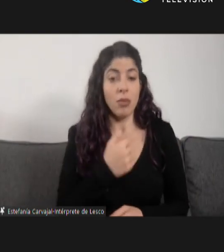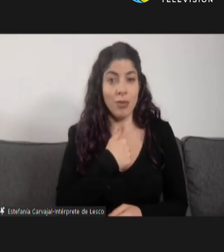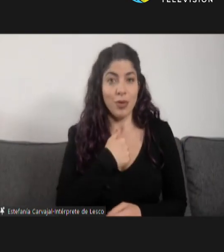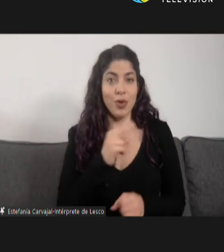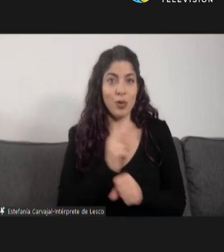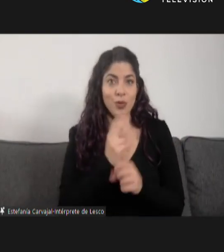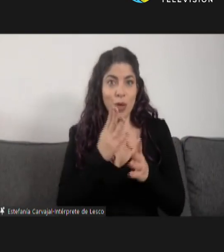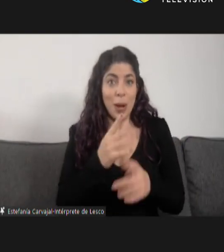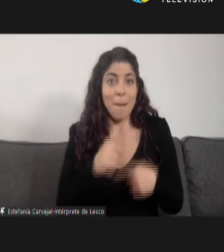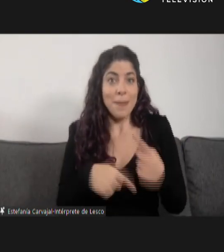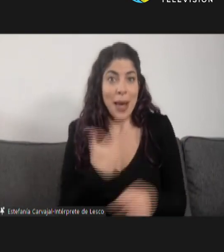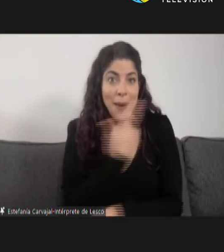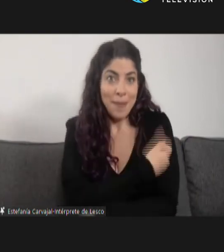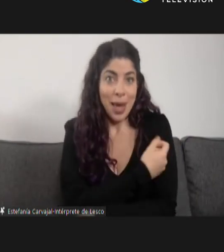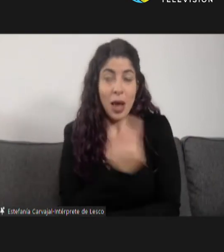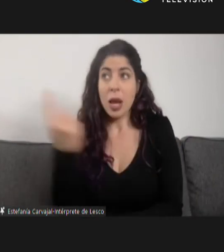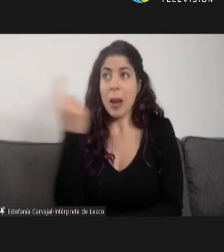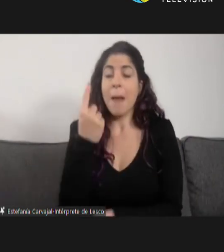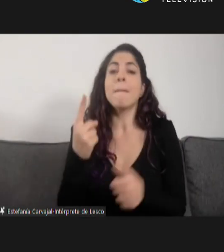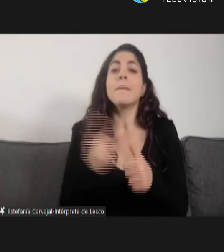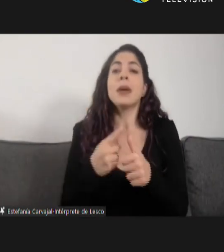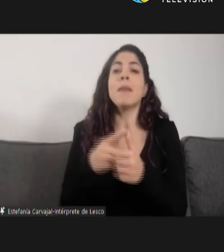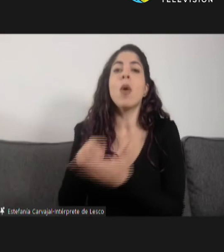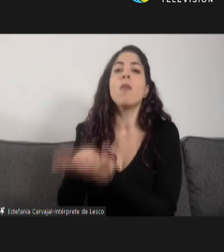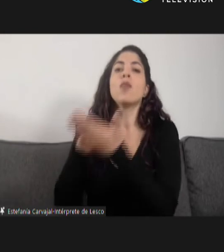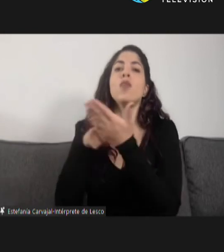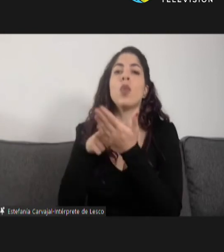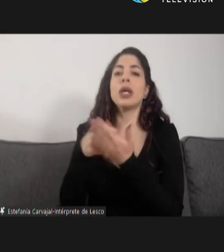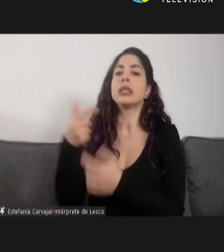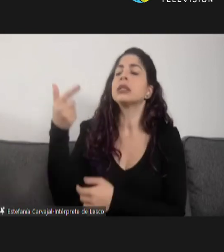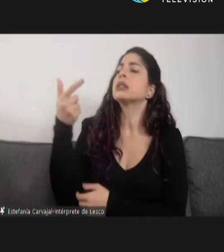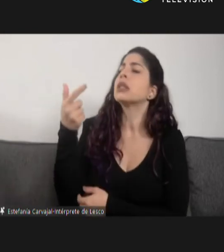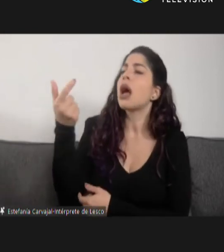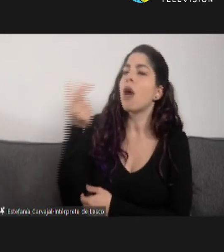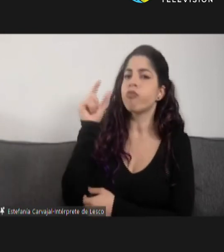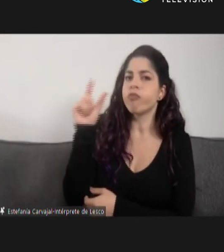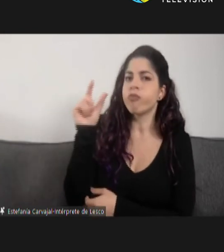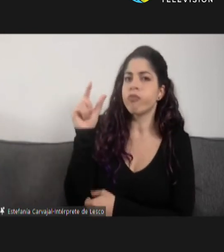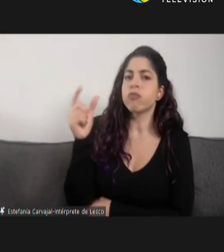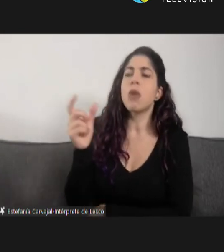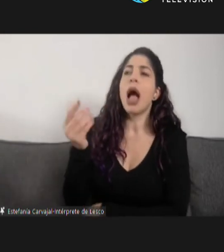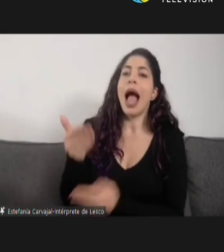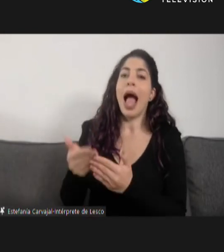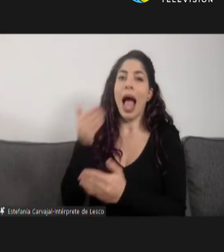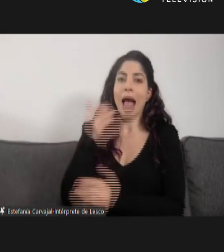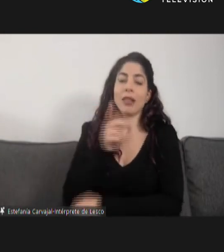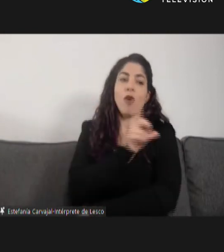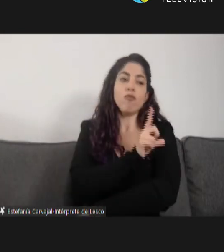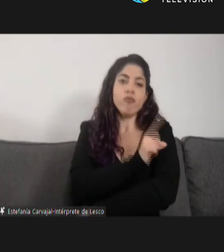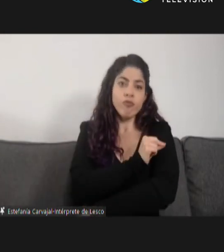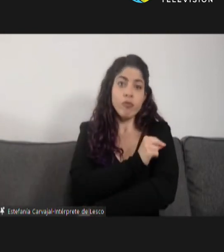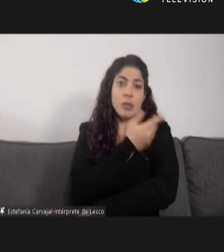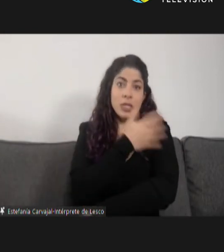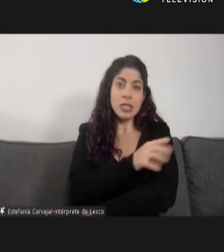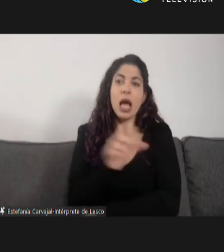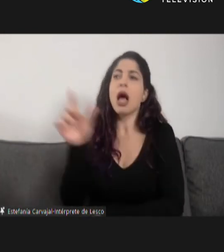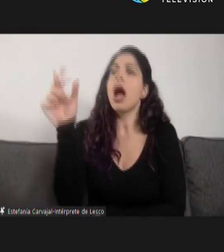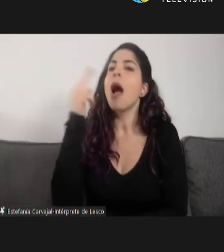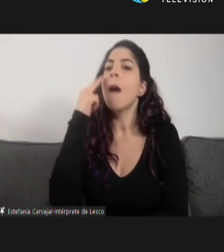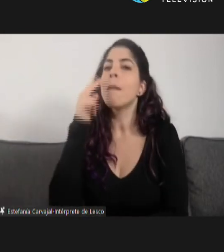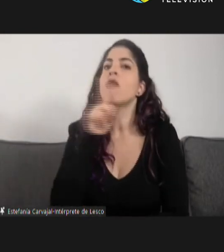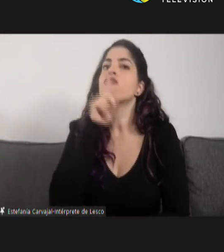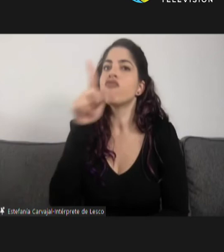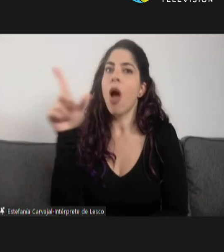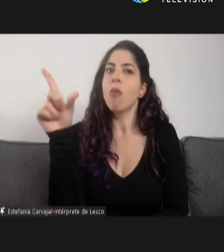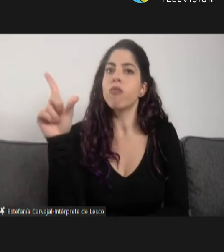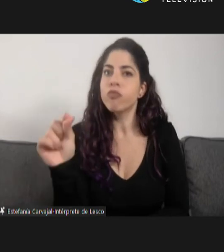se está vacunando antes y después de aplicarle la dosis la jeringa para que vea que efectivamente